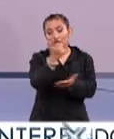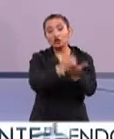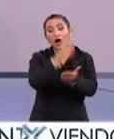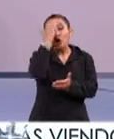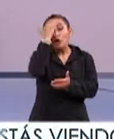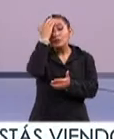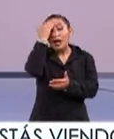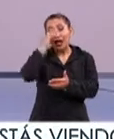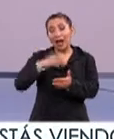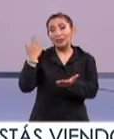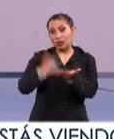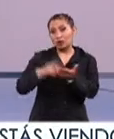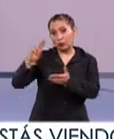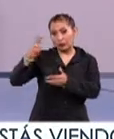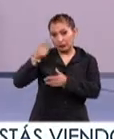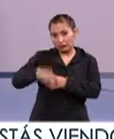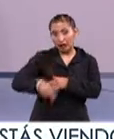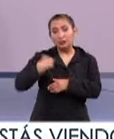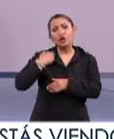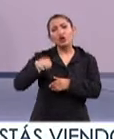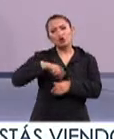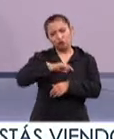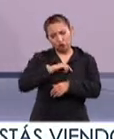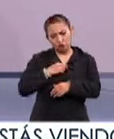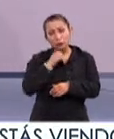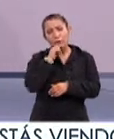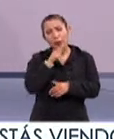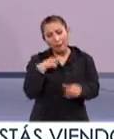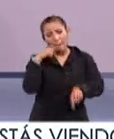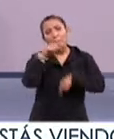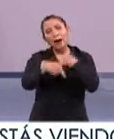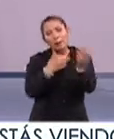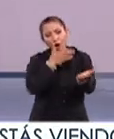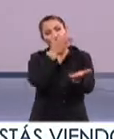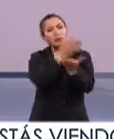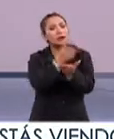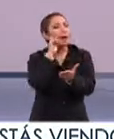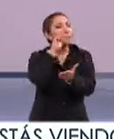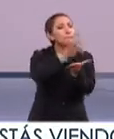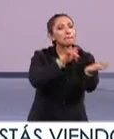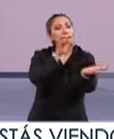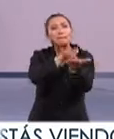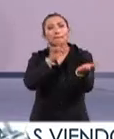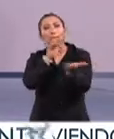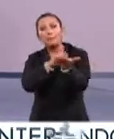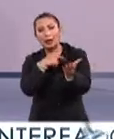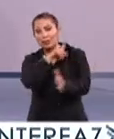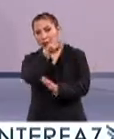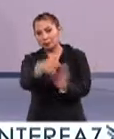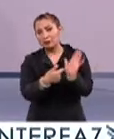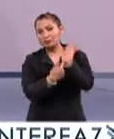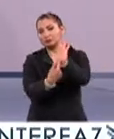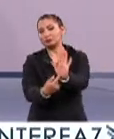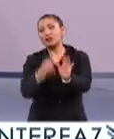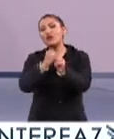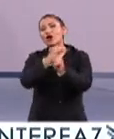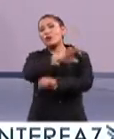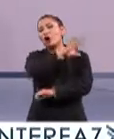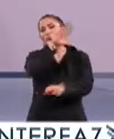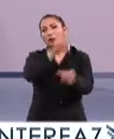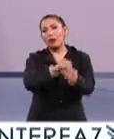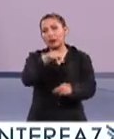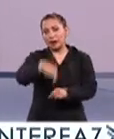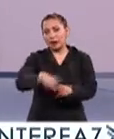Conocimiento del campus de la universidad. La Agencia Informativa de Educación de México continuará con esta puntual cobertura y le tendremos toda la información